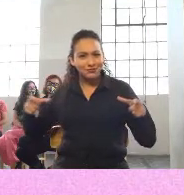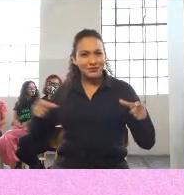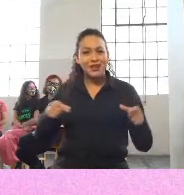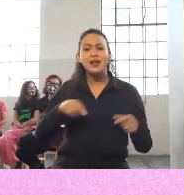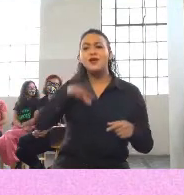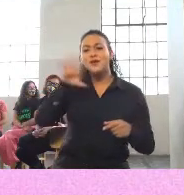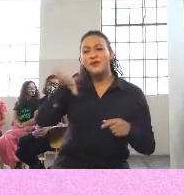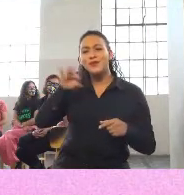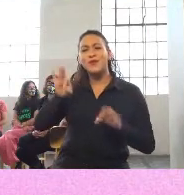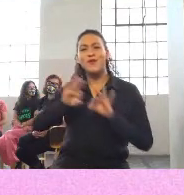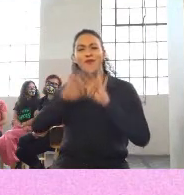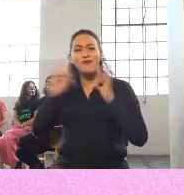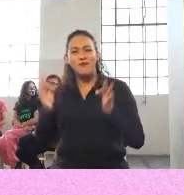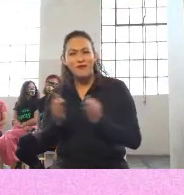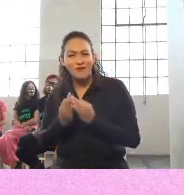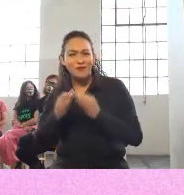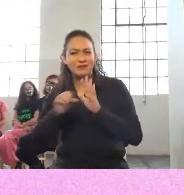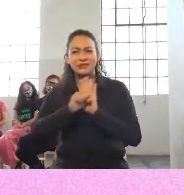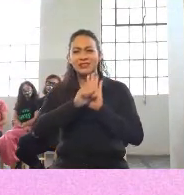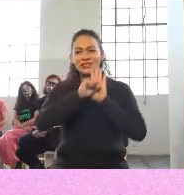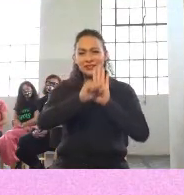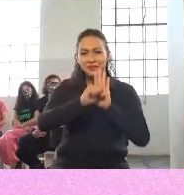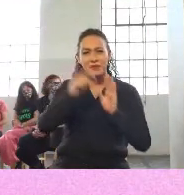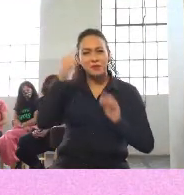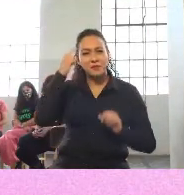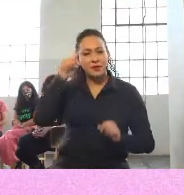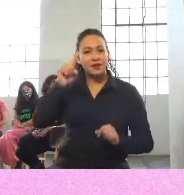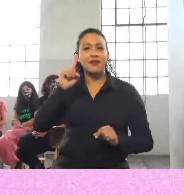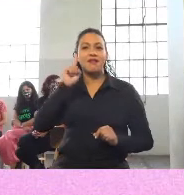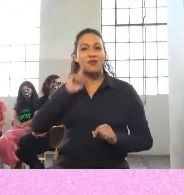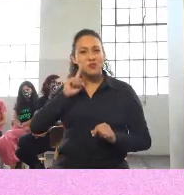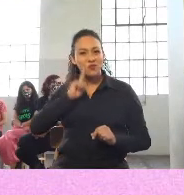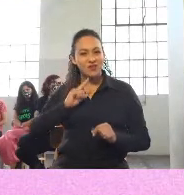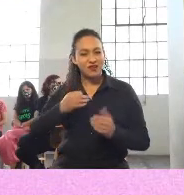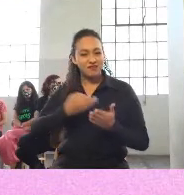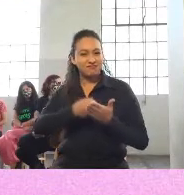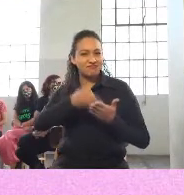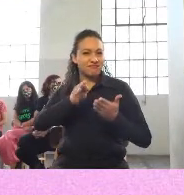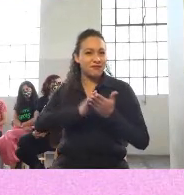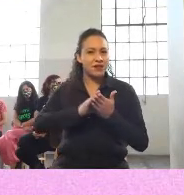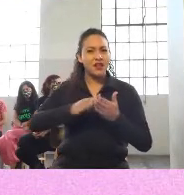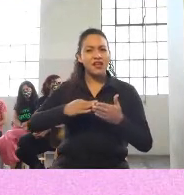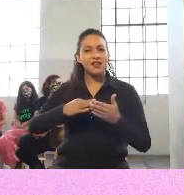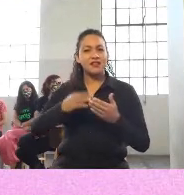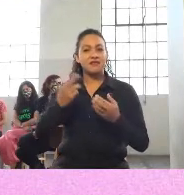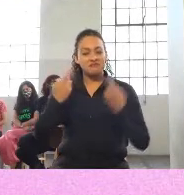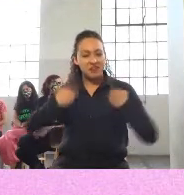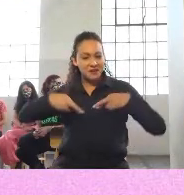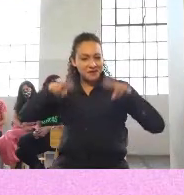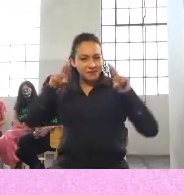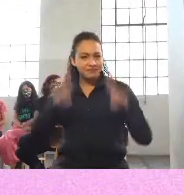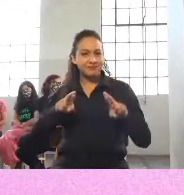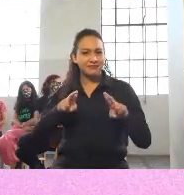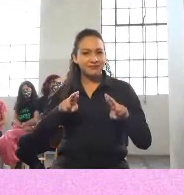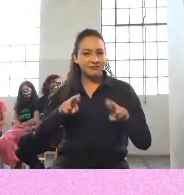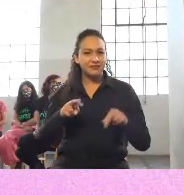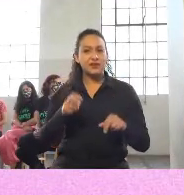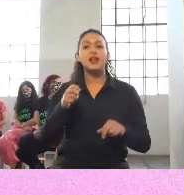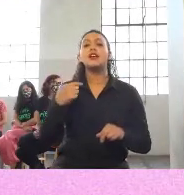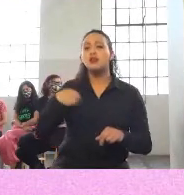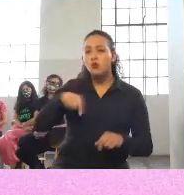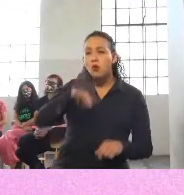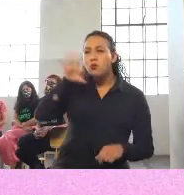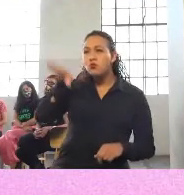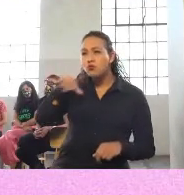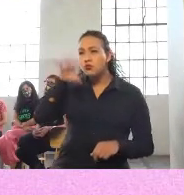símbolos o la necesidad de dar continuidad a lo que surgió a raíz de eso. Entonces la pieza buscaba ser o buscó